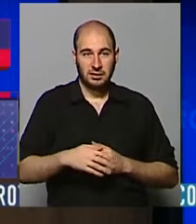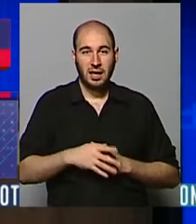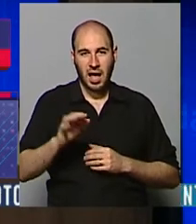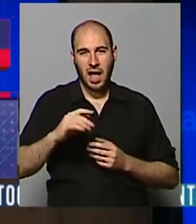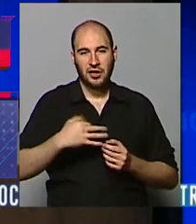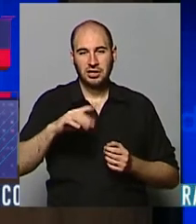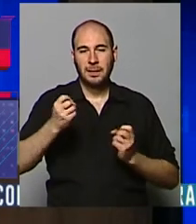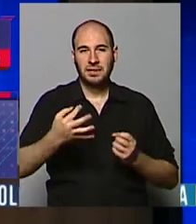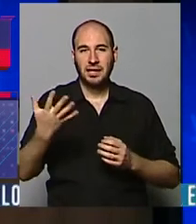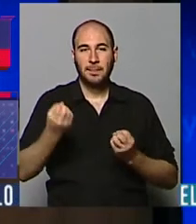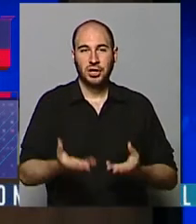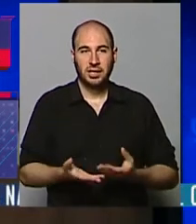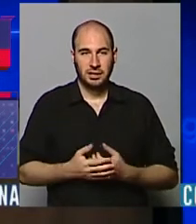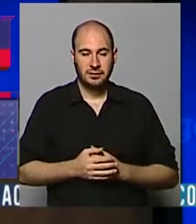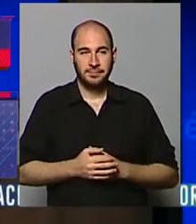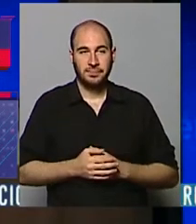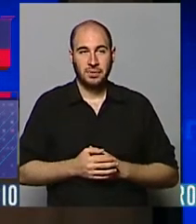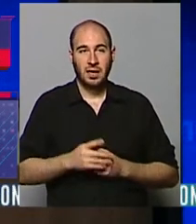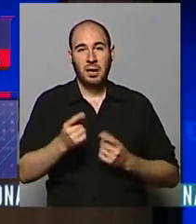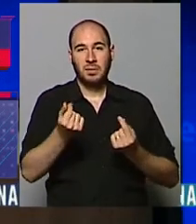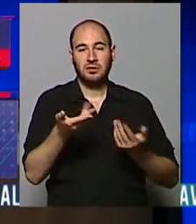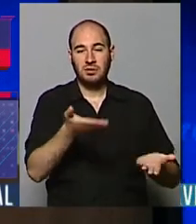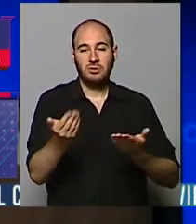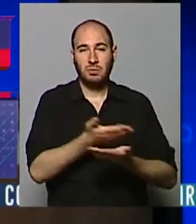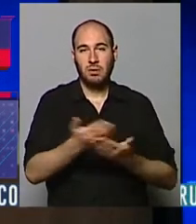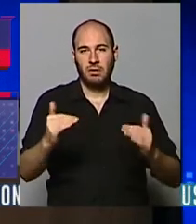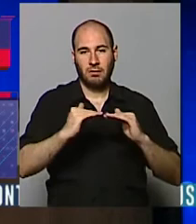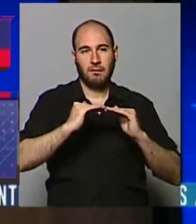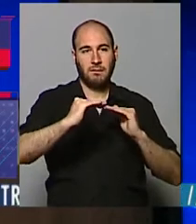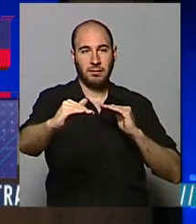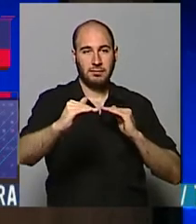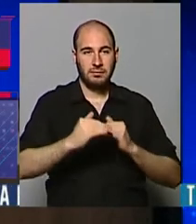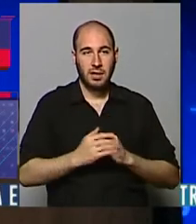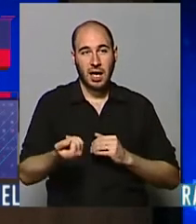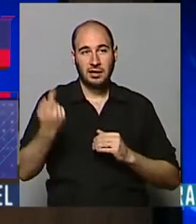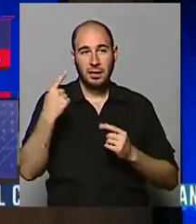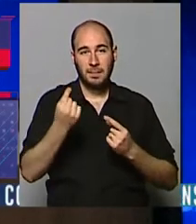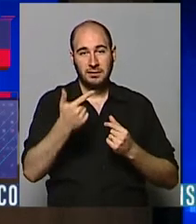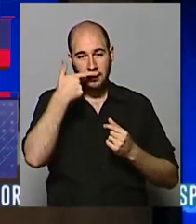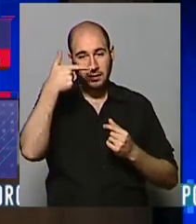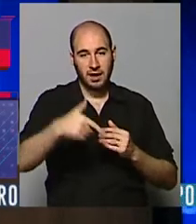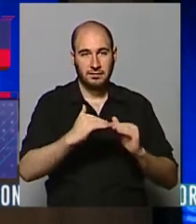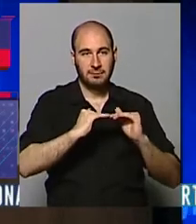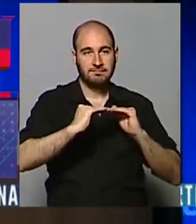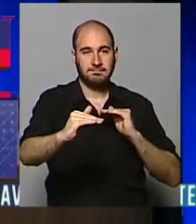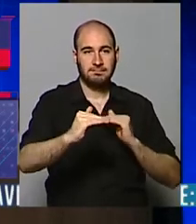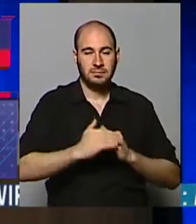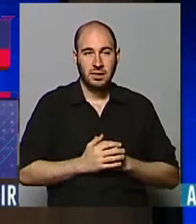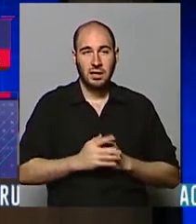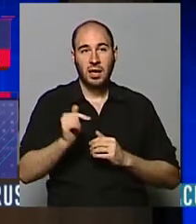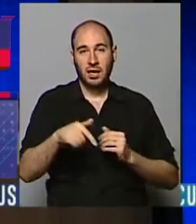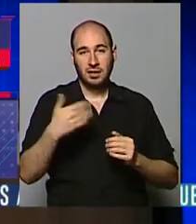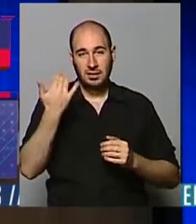particular por el hecho de que tenemos tarifa de servicios públicos congelados teníamos el precio de los combustibles congelados ya